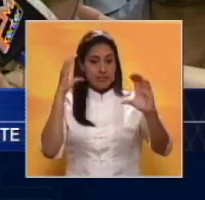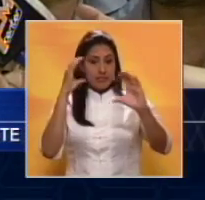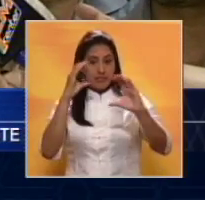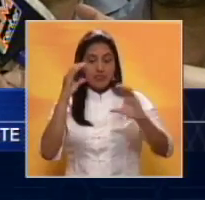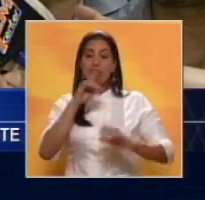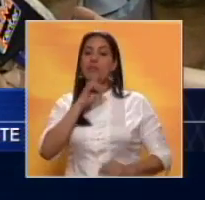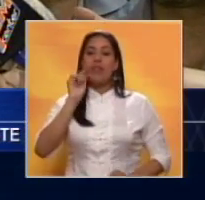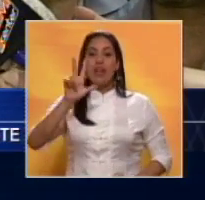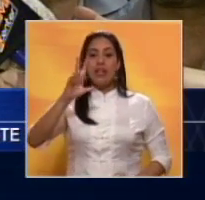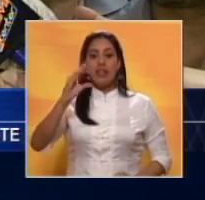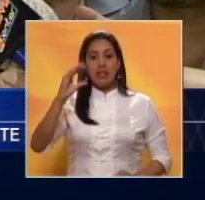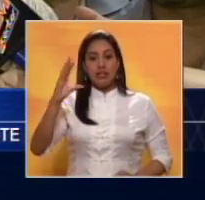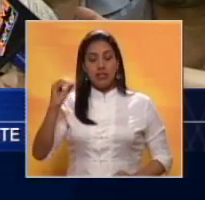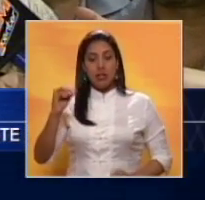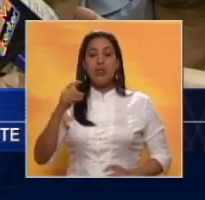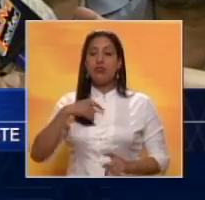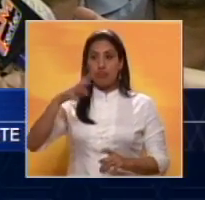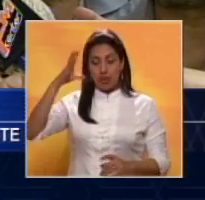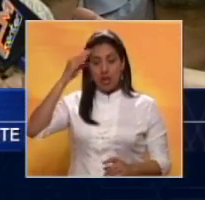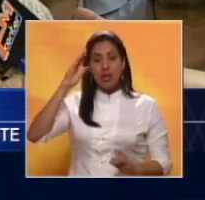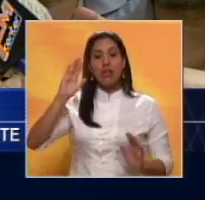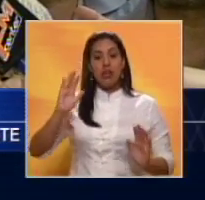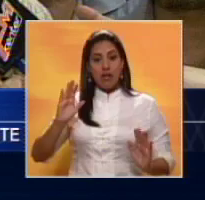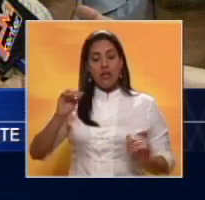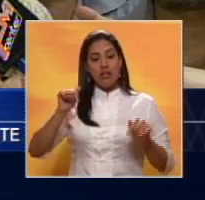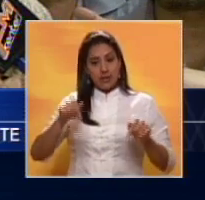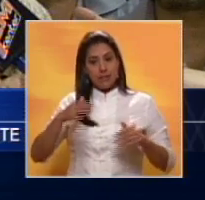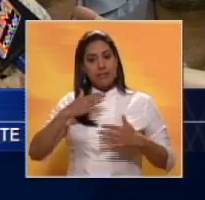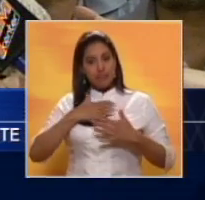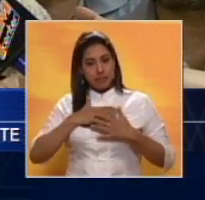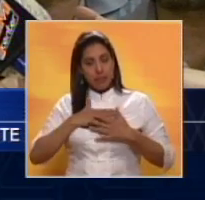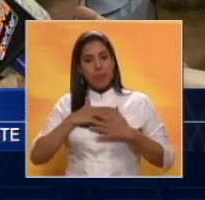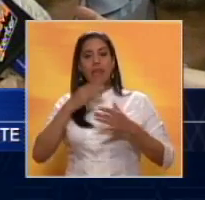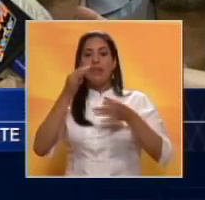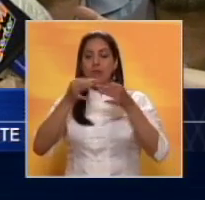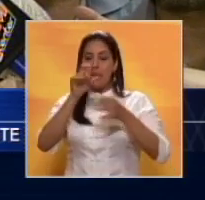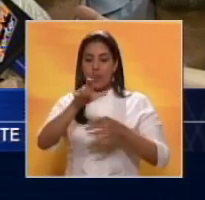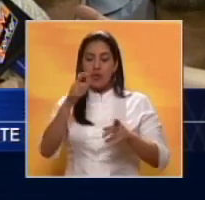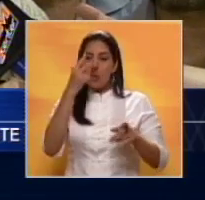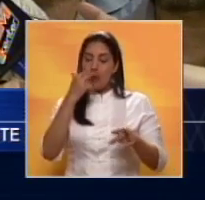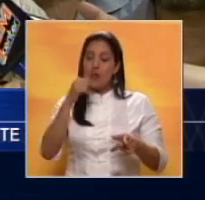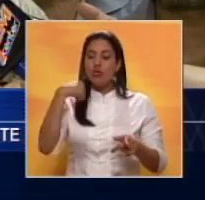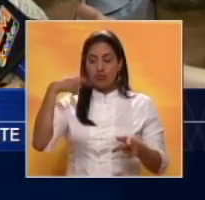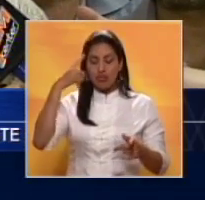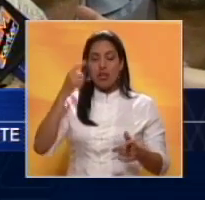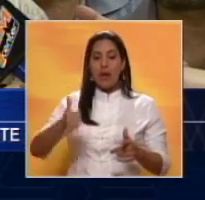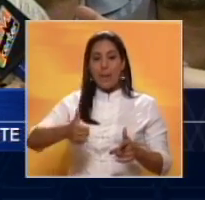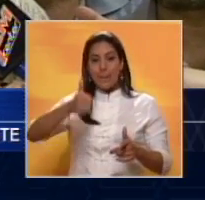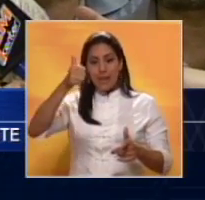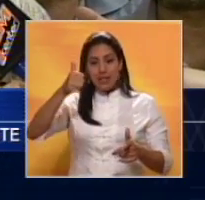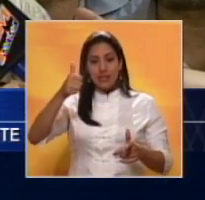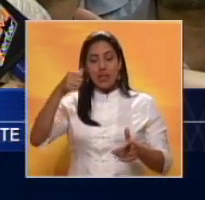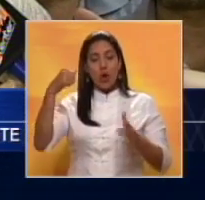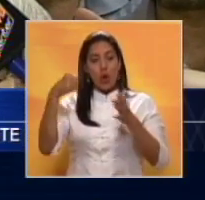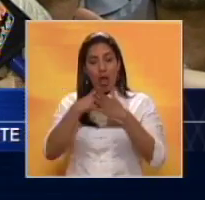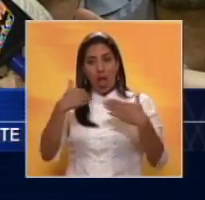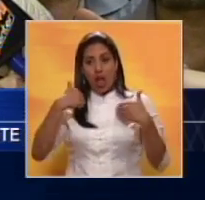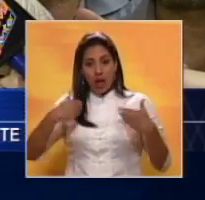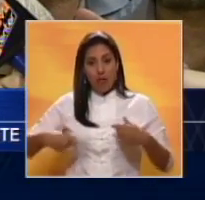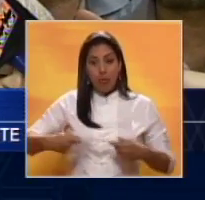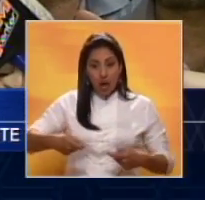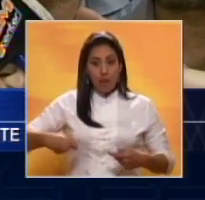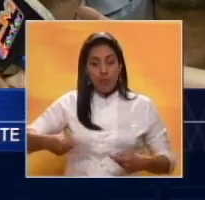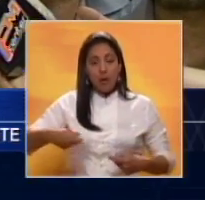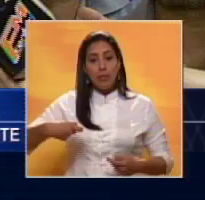transporte es de 300 bolívares. Entendemos, y aquí yo tendría que citar al usuario, entendemos que el mayor golpe, la